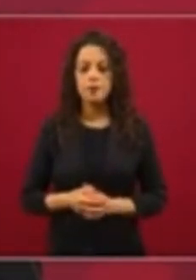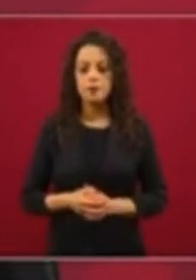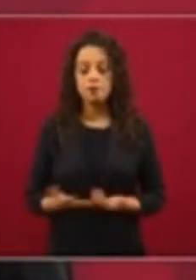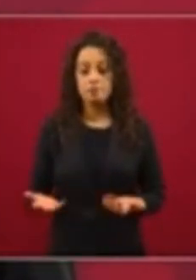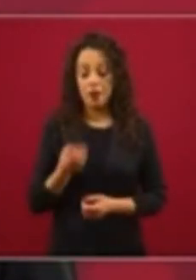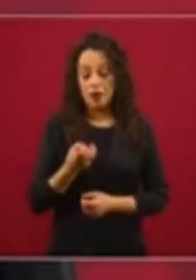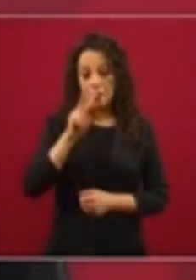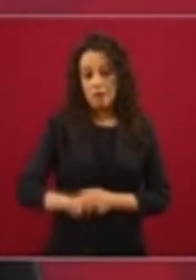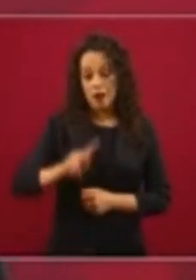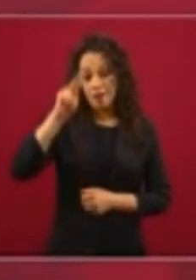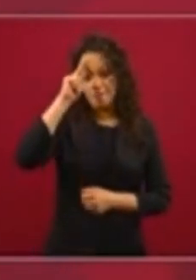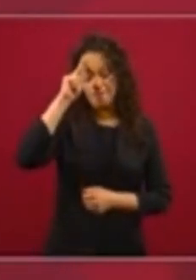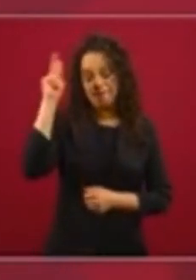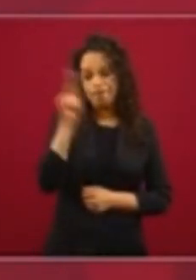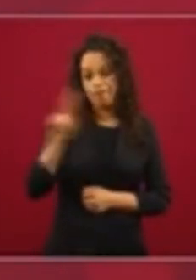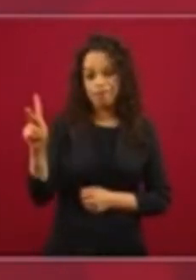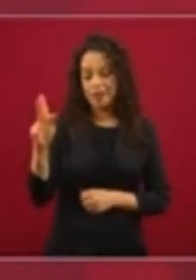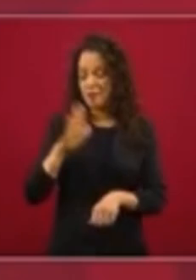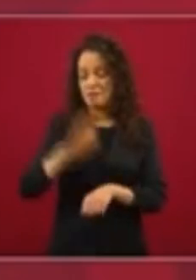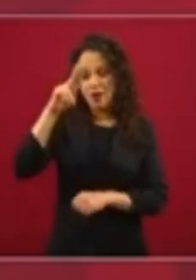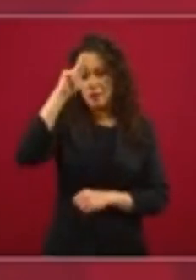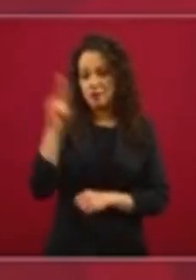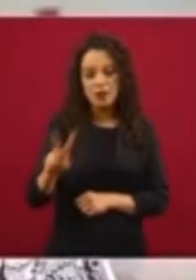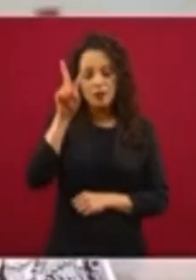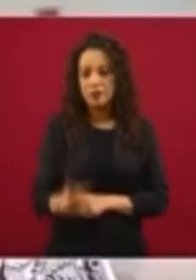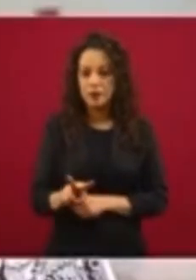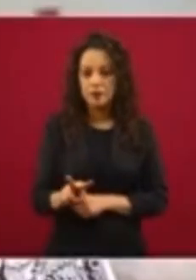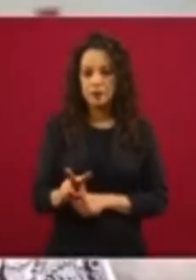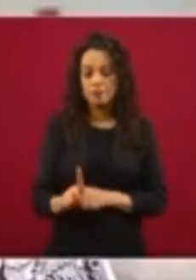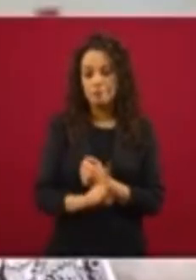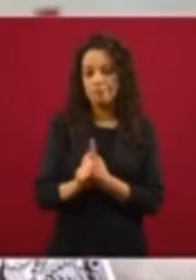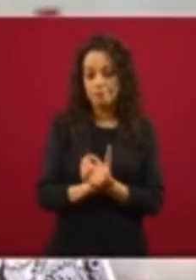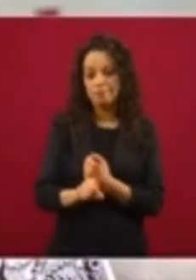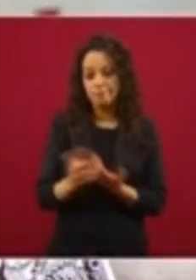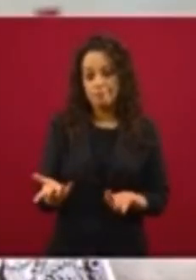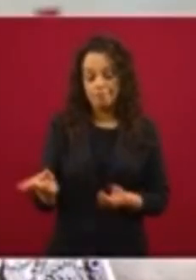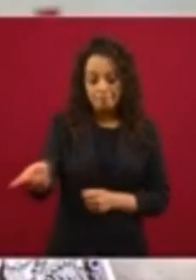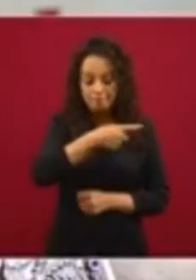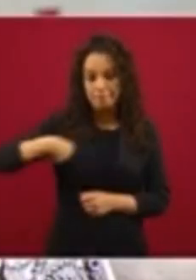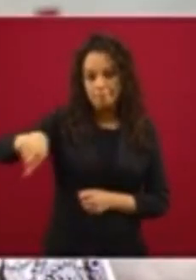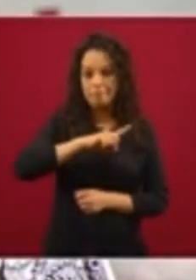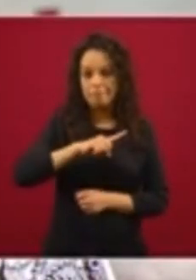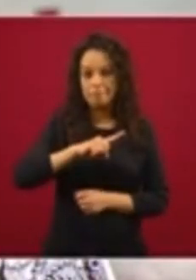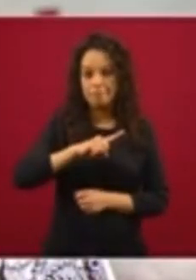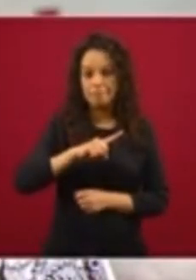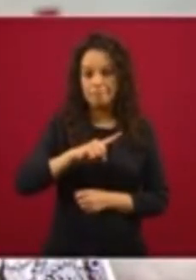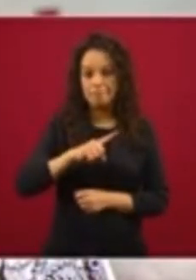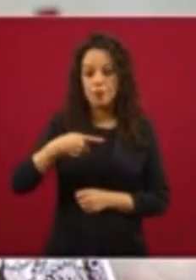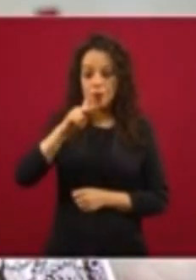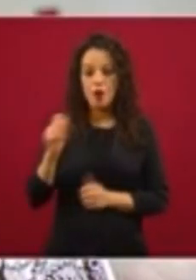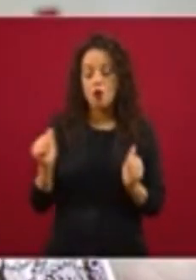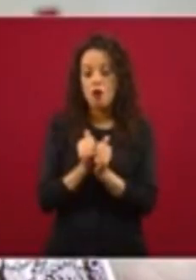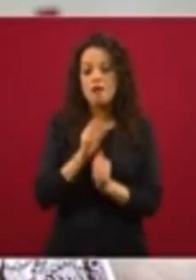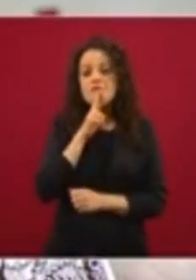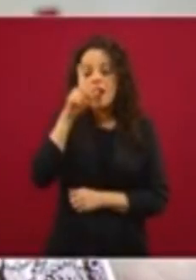momento, estamos atravesando un mal momento con el mejor